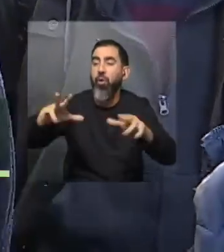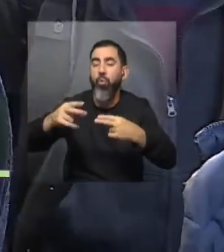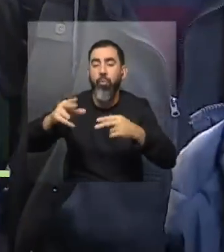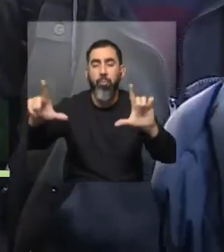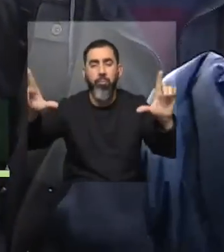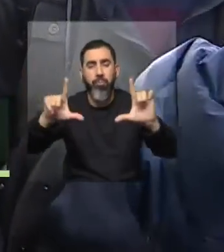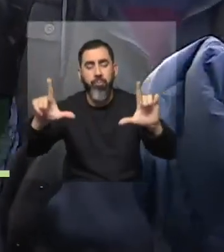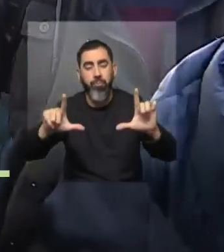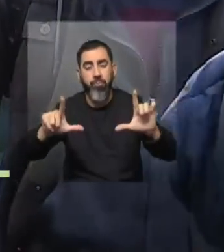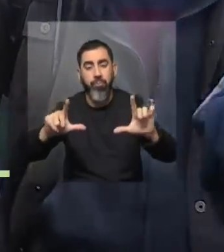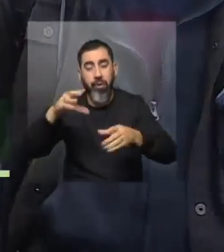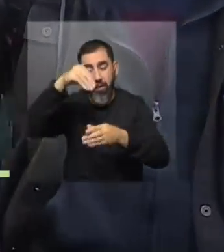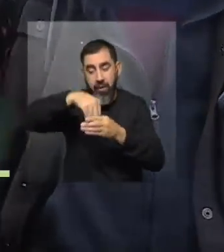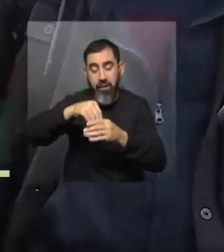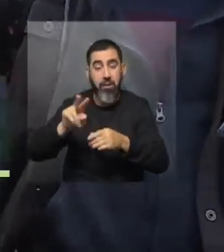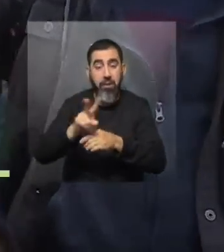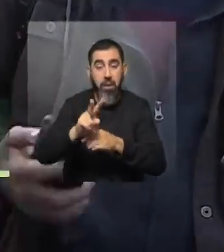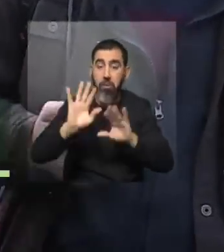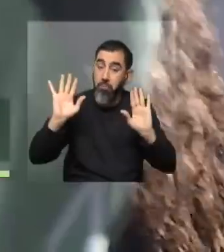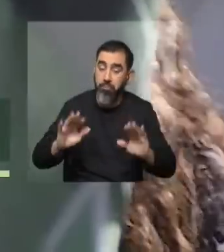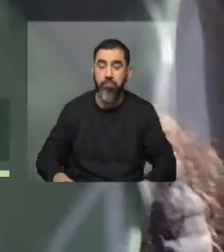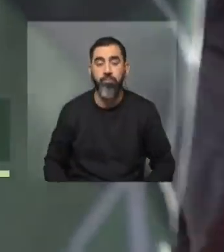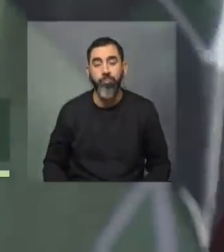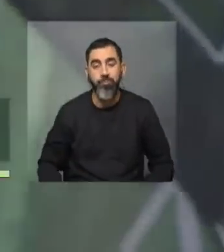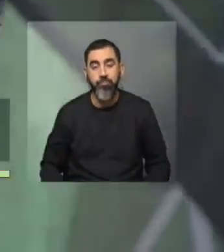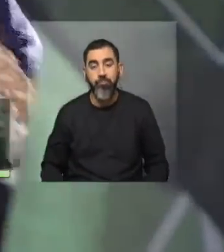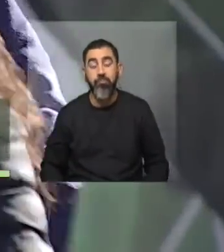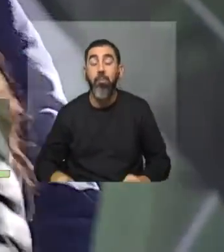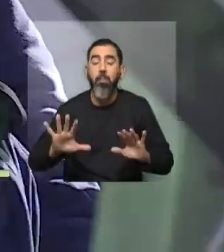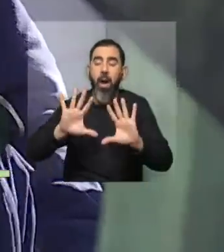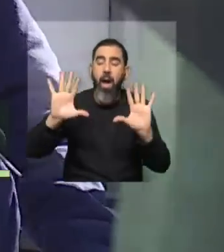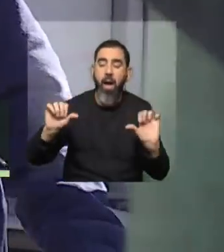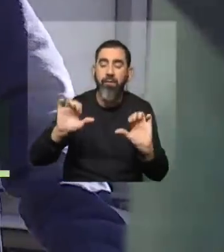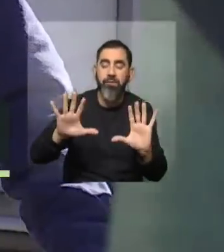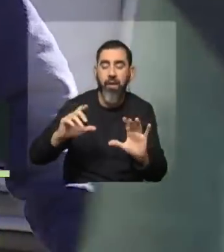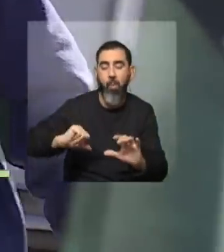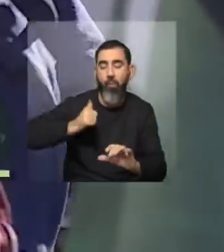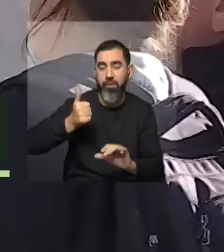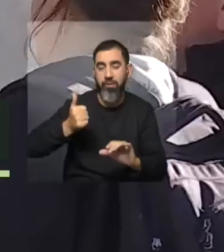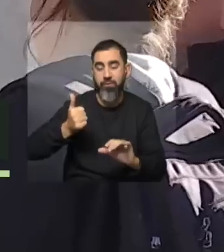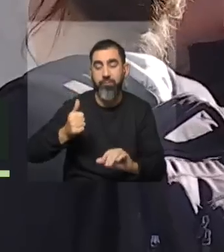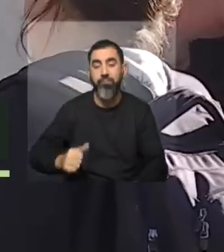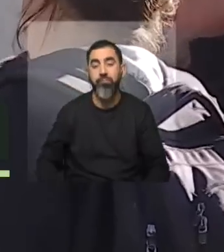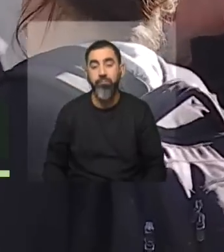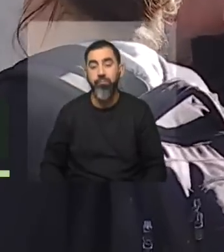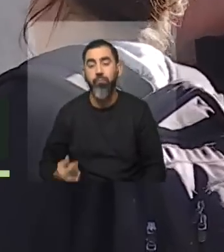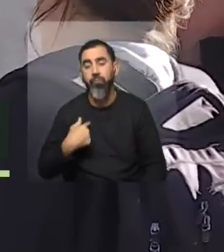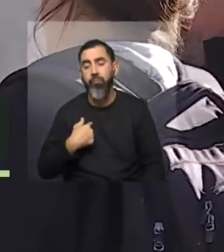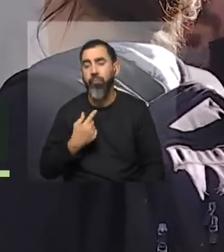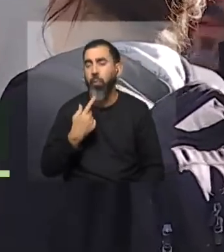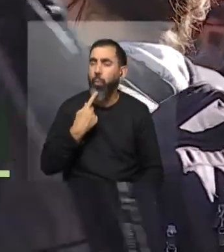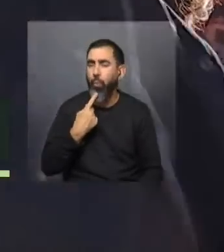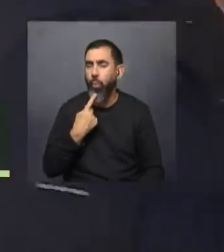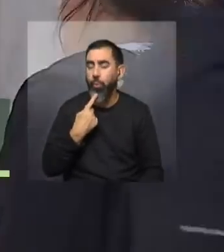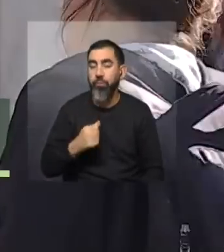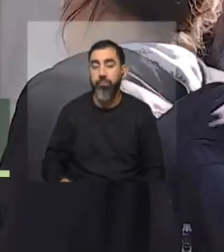video que en realidad es el circuito interno de seguridad, pero bueno, se ve que son las cartas con las que se quiere jugar. Por eso nos preguntamos, o